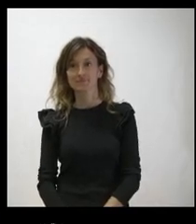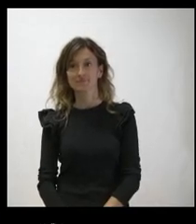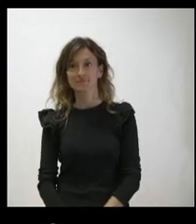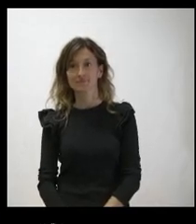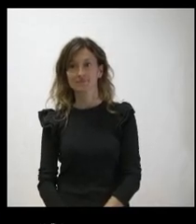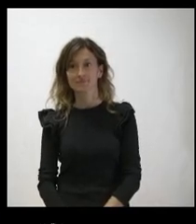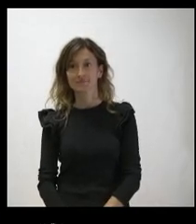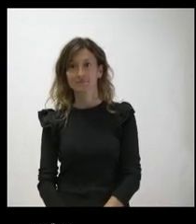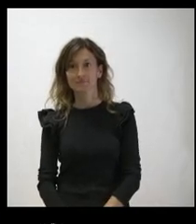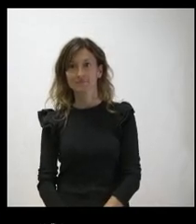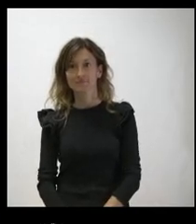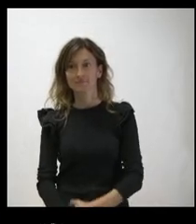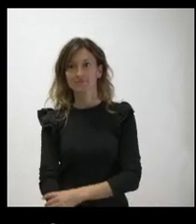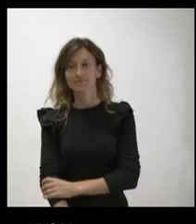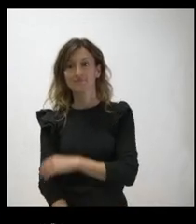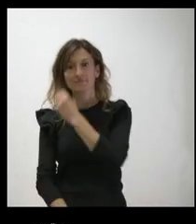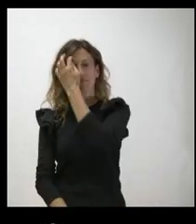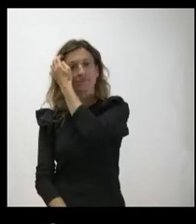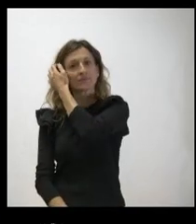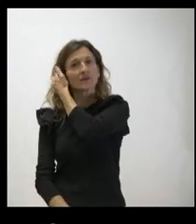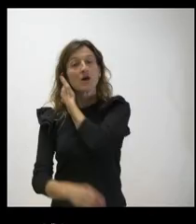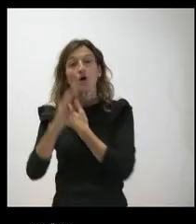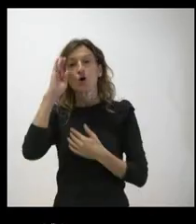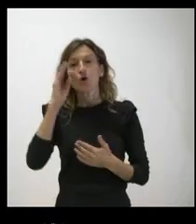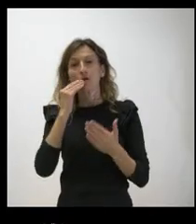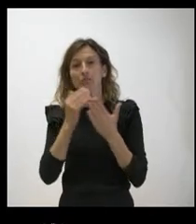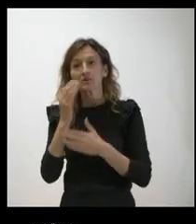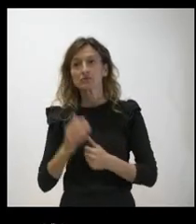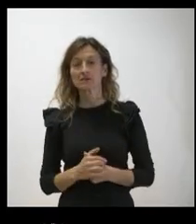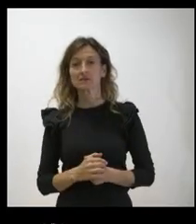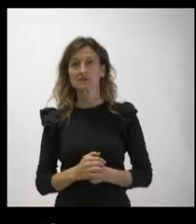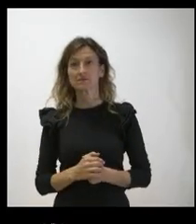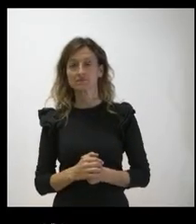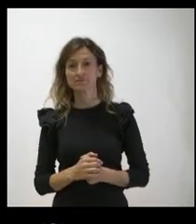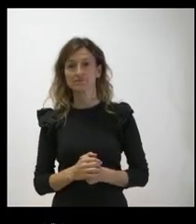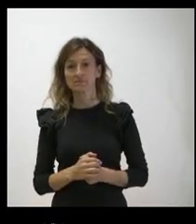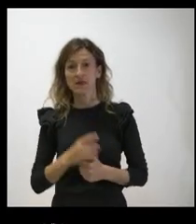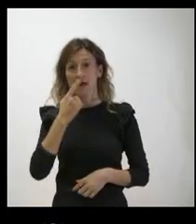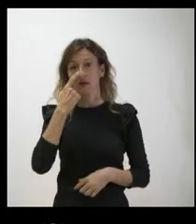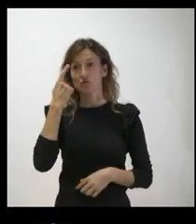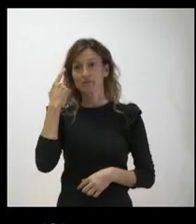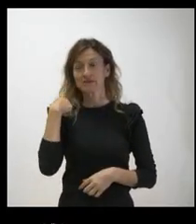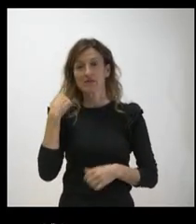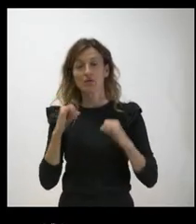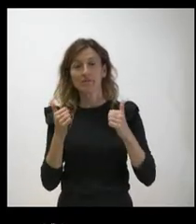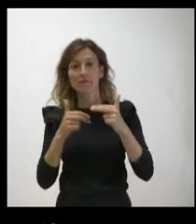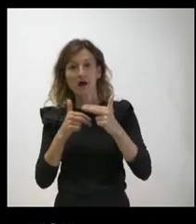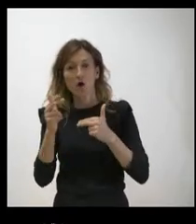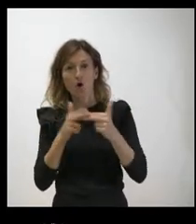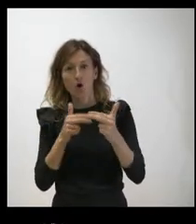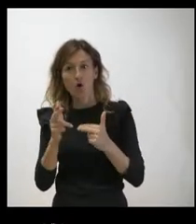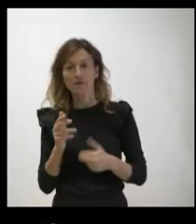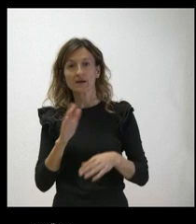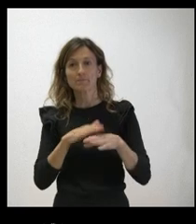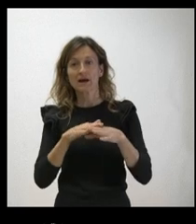begoña beña Hola mu Buenos días buos Hola Buenos días hace un año comenzaban las horras de Urbanización para